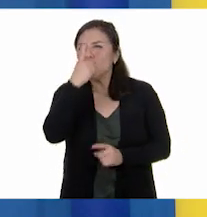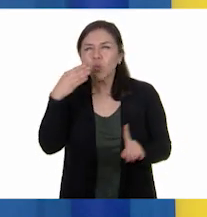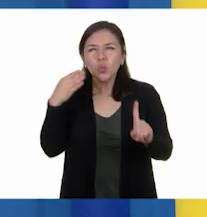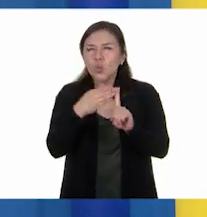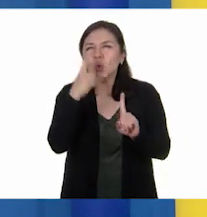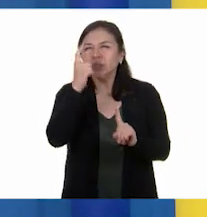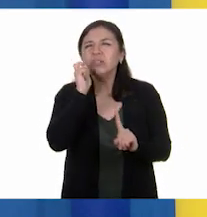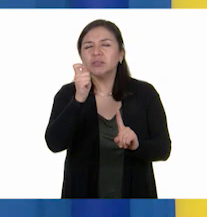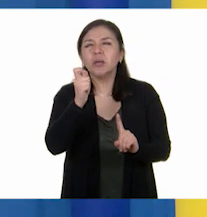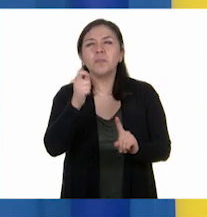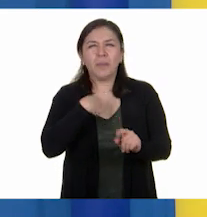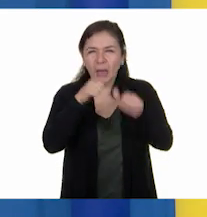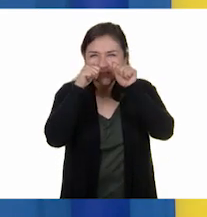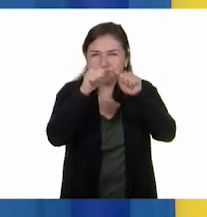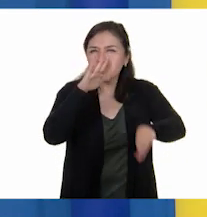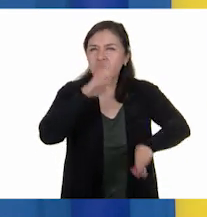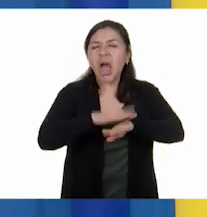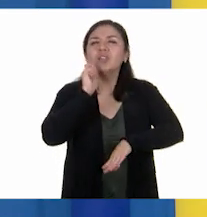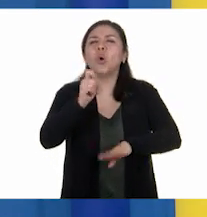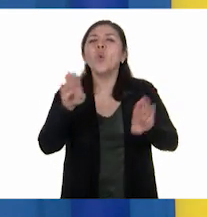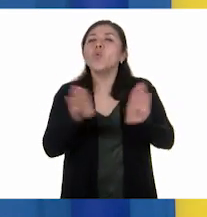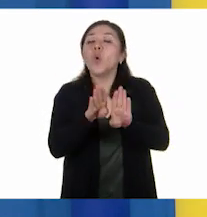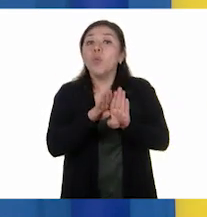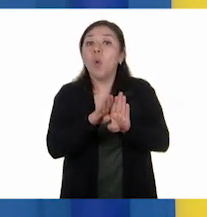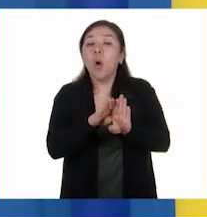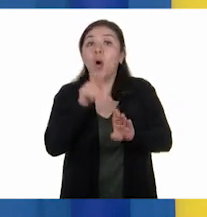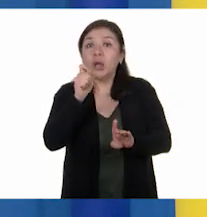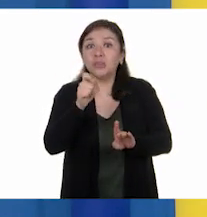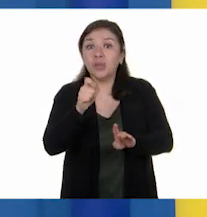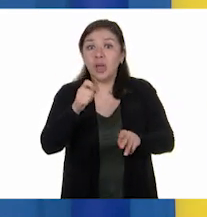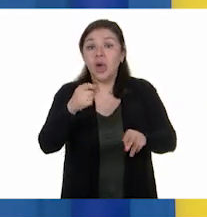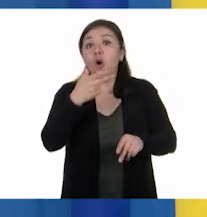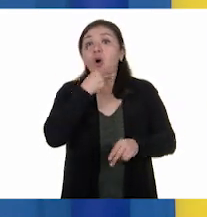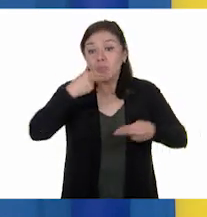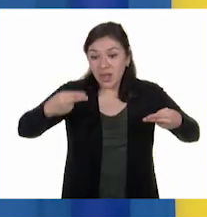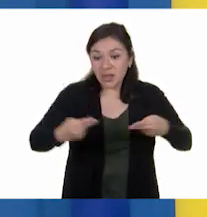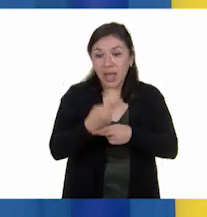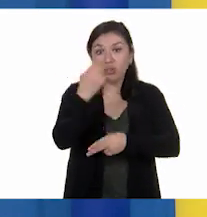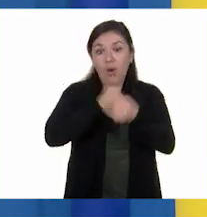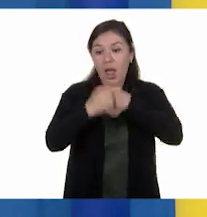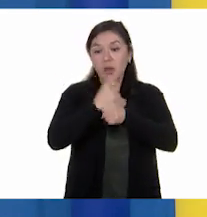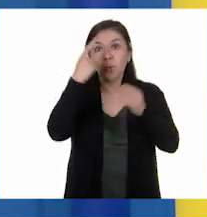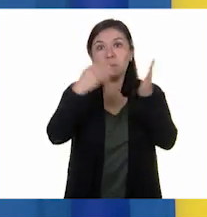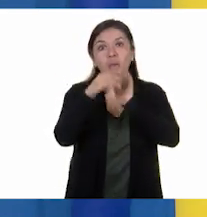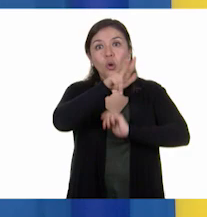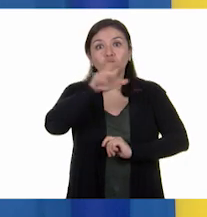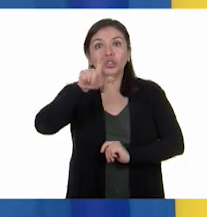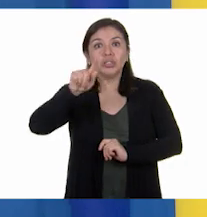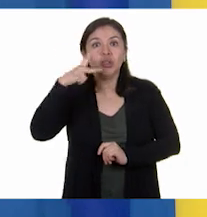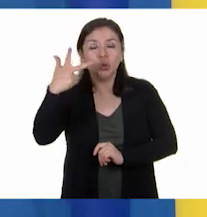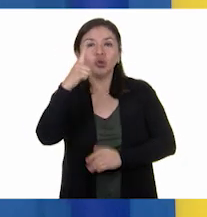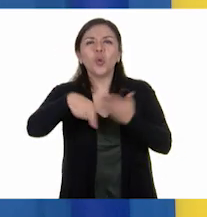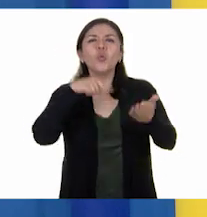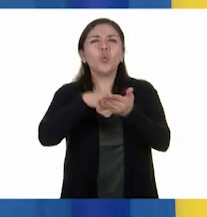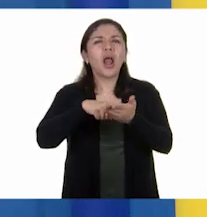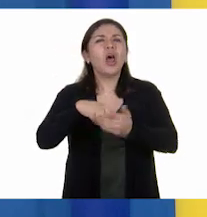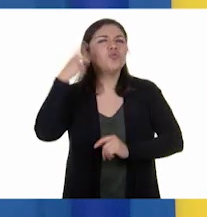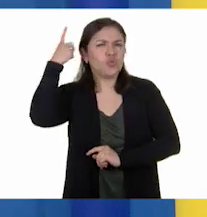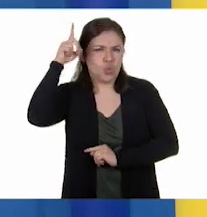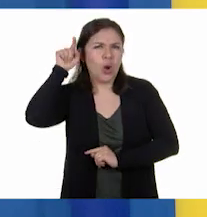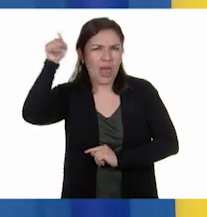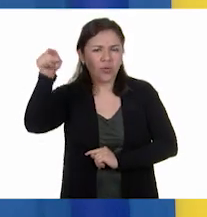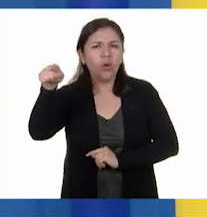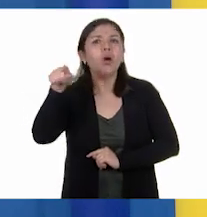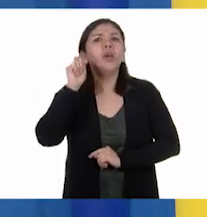particular, centraré mi atención en la manera en que el nacido en 1878 en San Juan del Río, Durango,